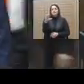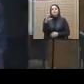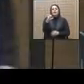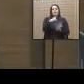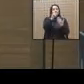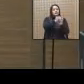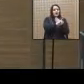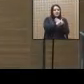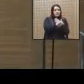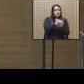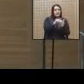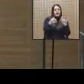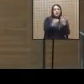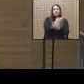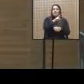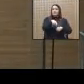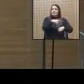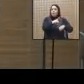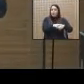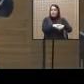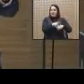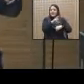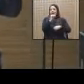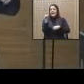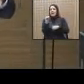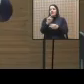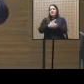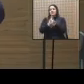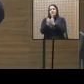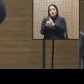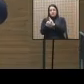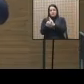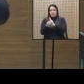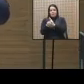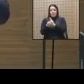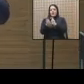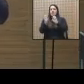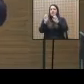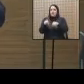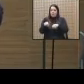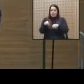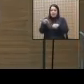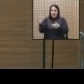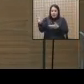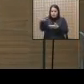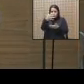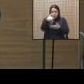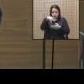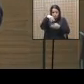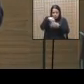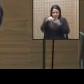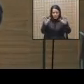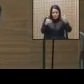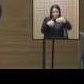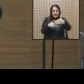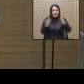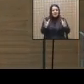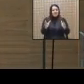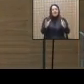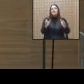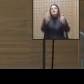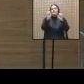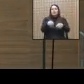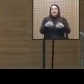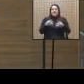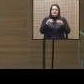República, Iniciativas de Restauración, que podrían ir en un paquete y podrían acelerar esto y destacar la